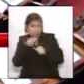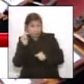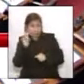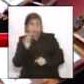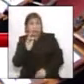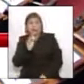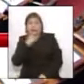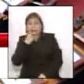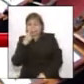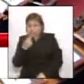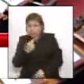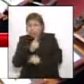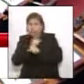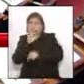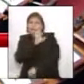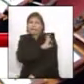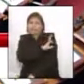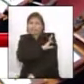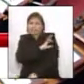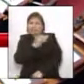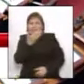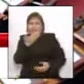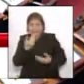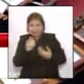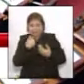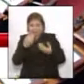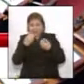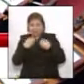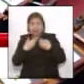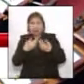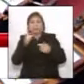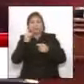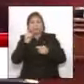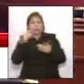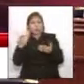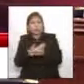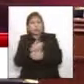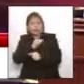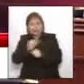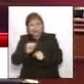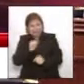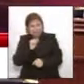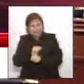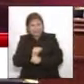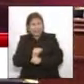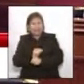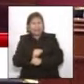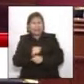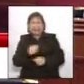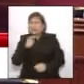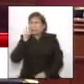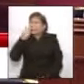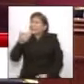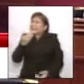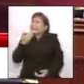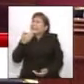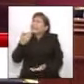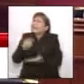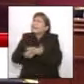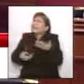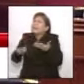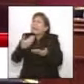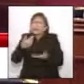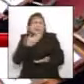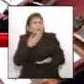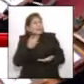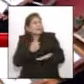fiscal, hoy día le dije temprano, me ha llamado la asistente del fiscal y me ha dicho que voy a tener una nueva citación. ¿Y quién me va a ayudar económicamente con